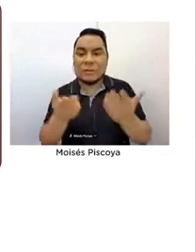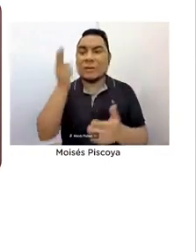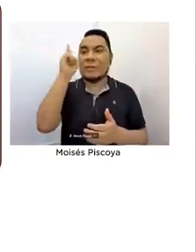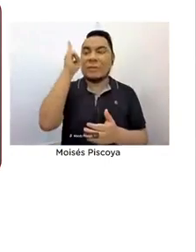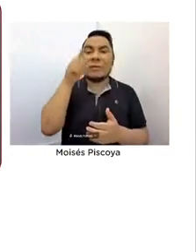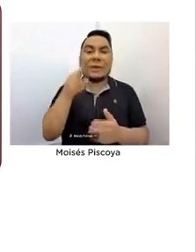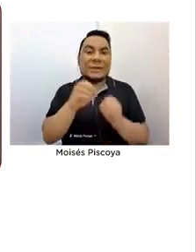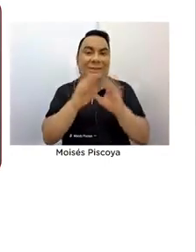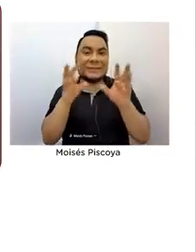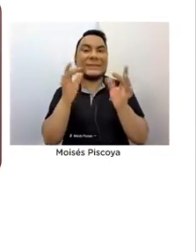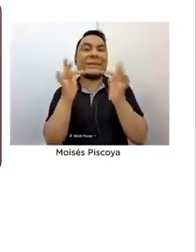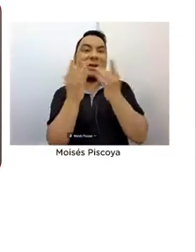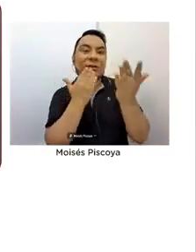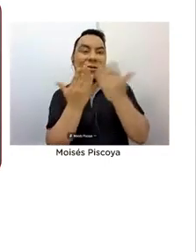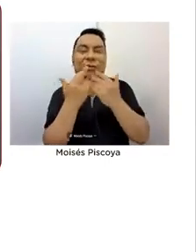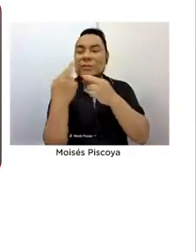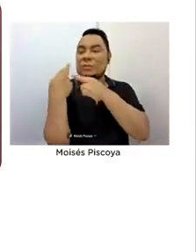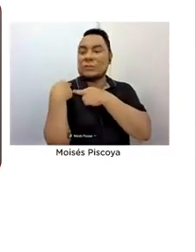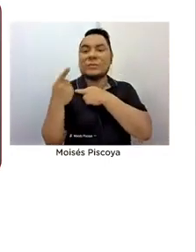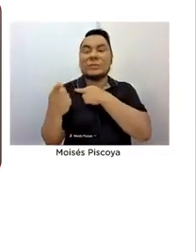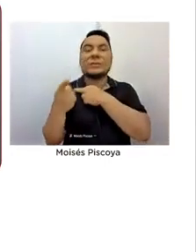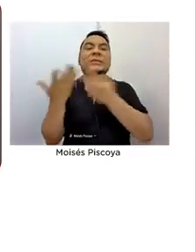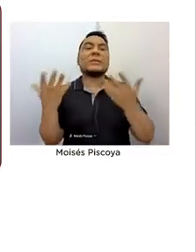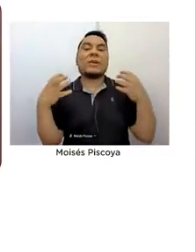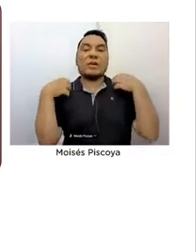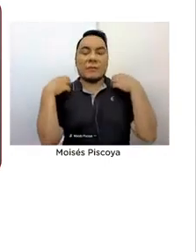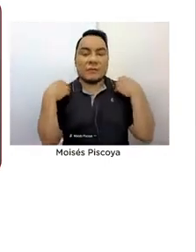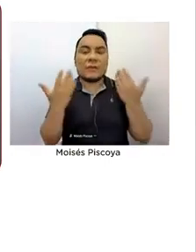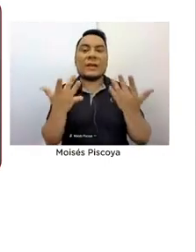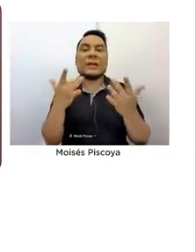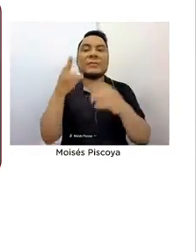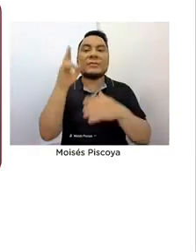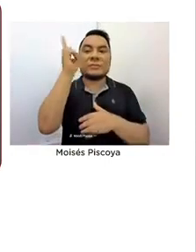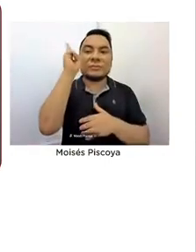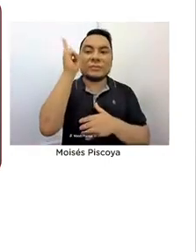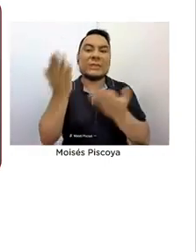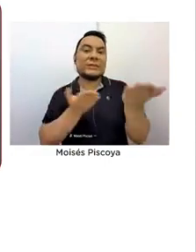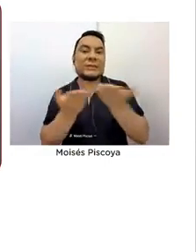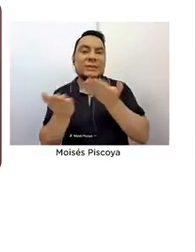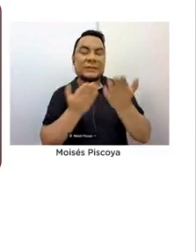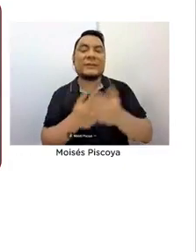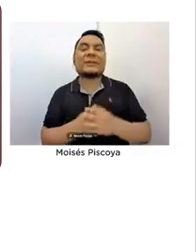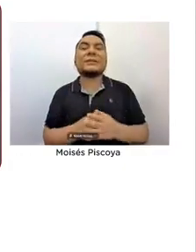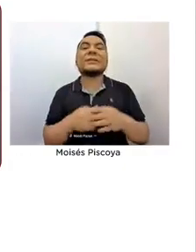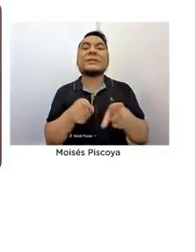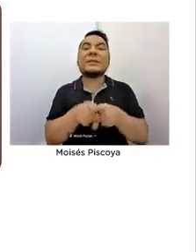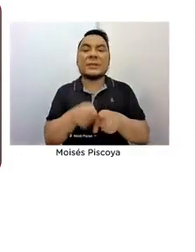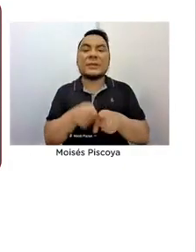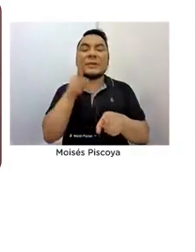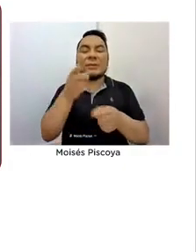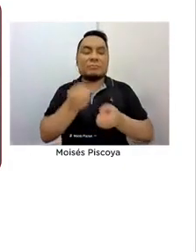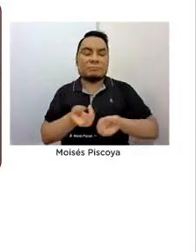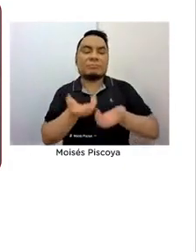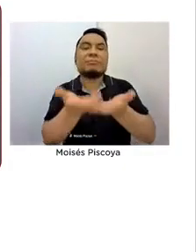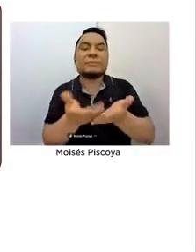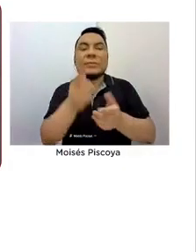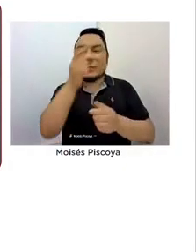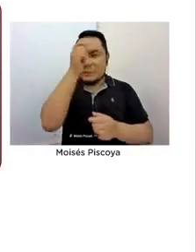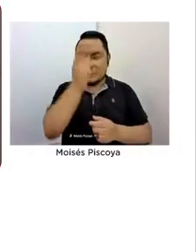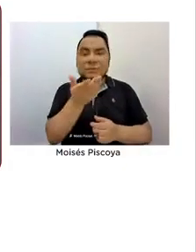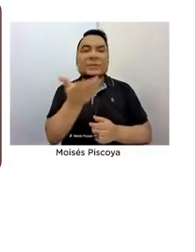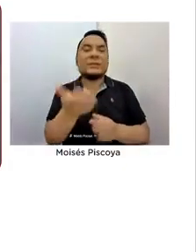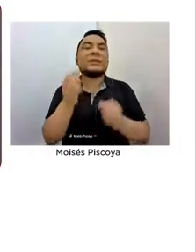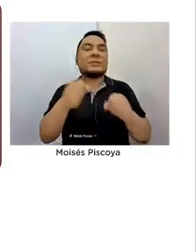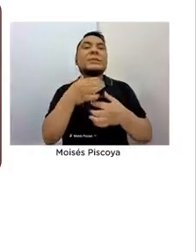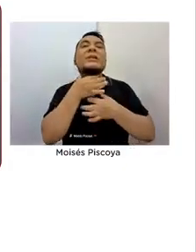Día Webinar, organizado por la Dirección de Formación Docente en Servicio, DIFOTS, y les expresamos el reconocimiento por el